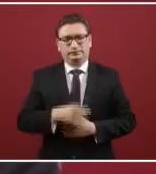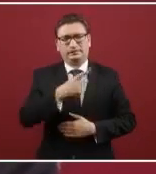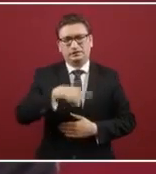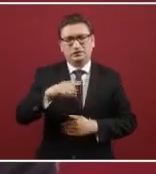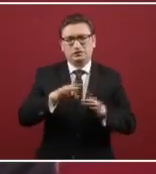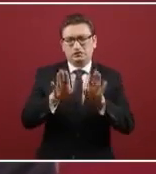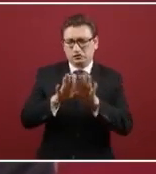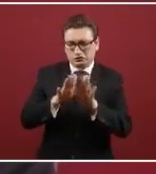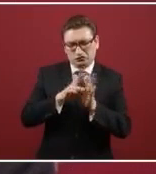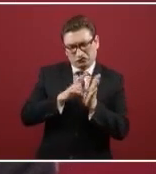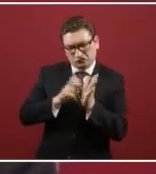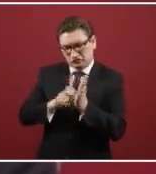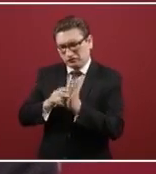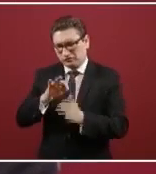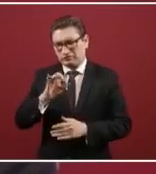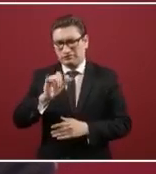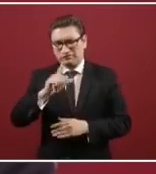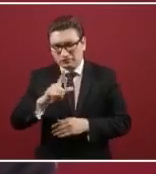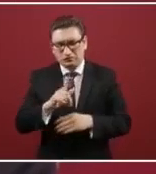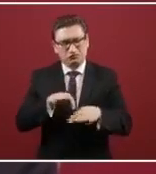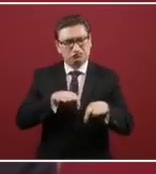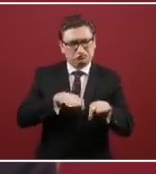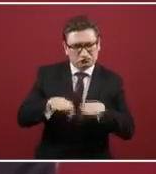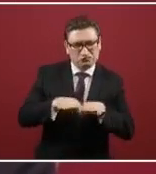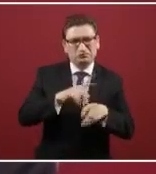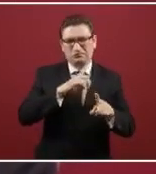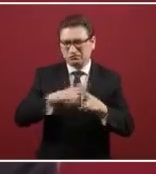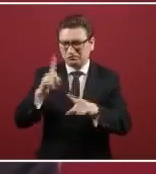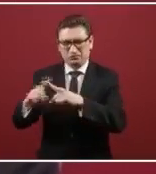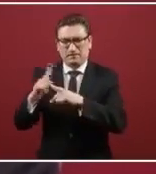reforma fiscal, reforma laboral,